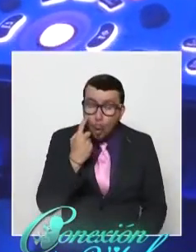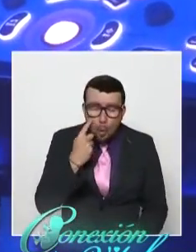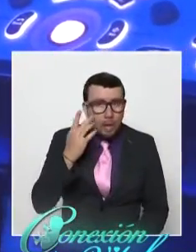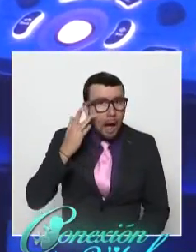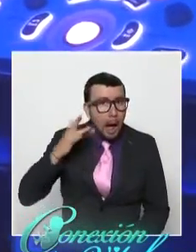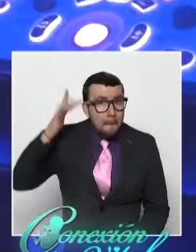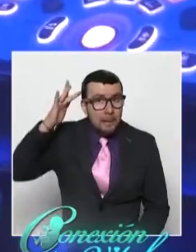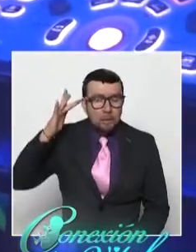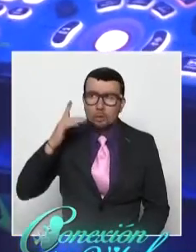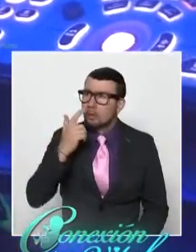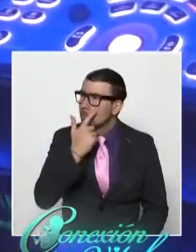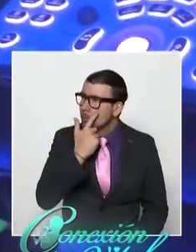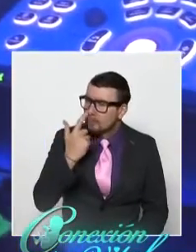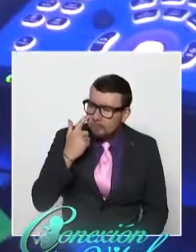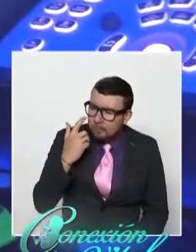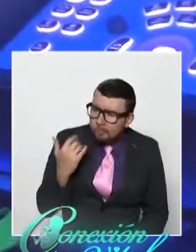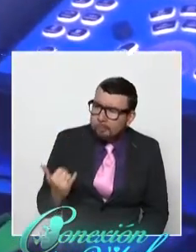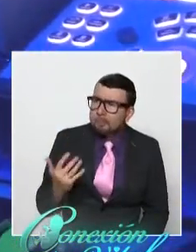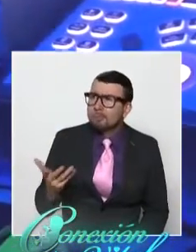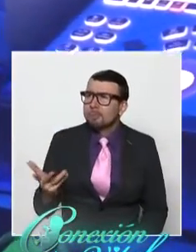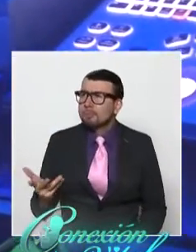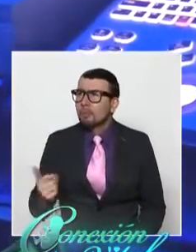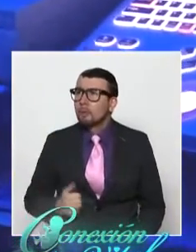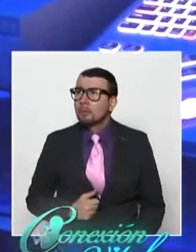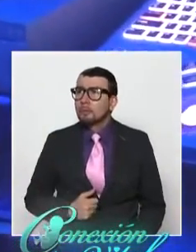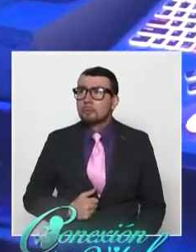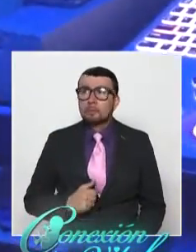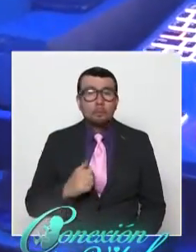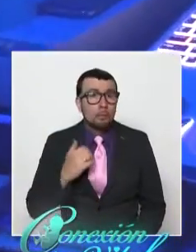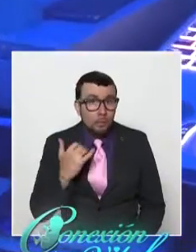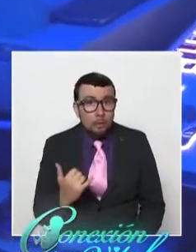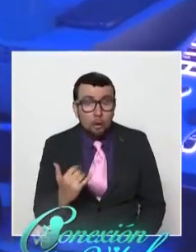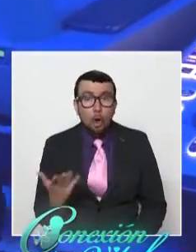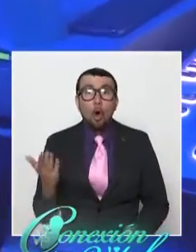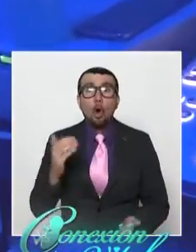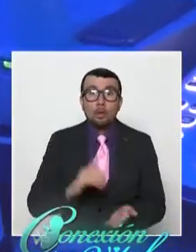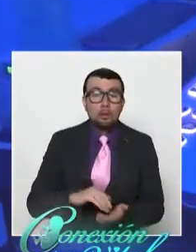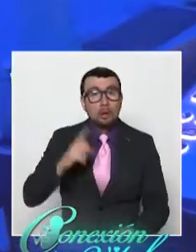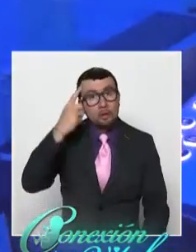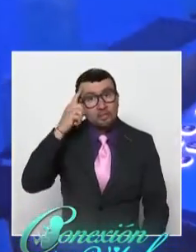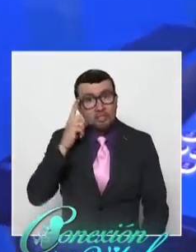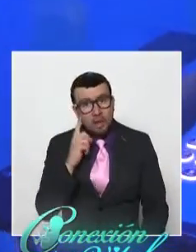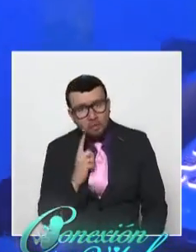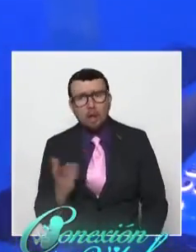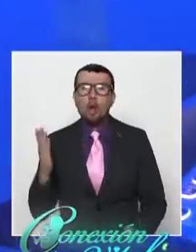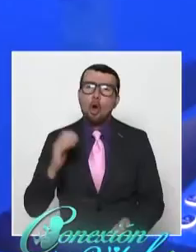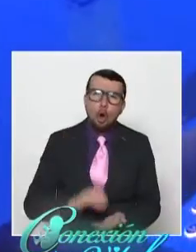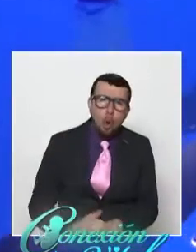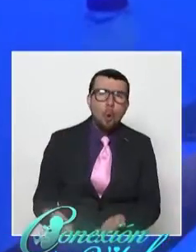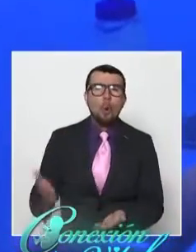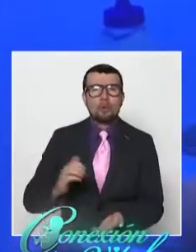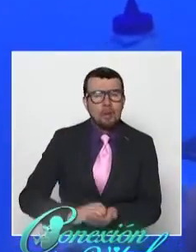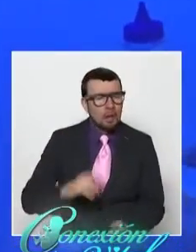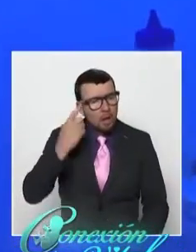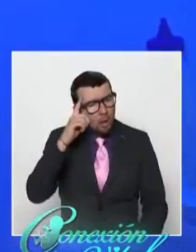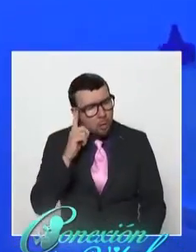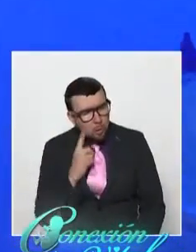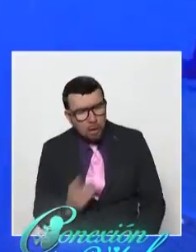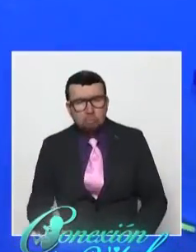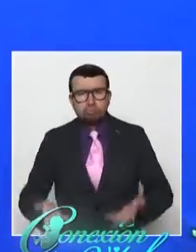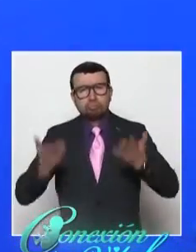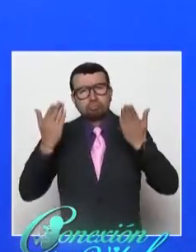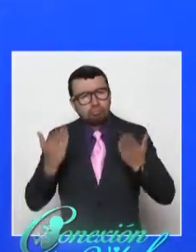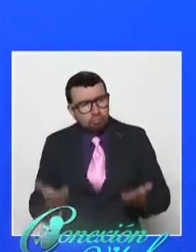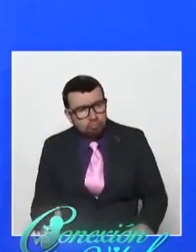amarillos. La fiebre ha reaparecido y aparecido en los últimos días. No se ha encontrado una causa clara para la